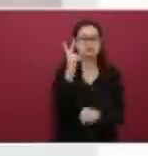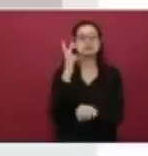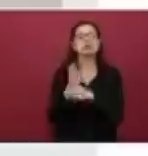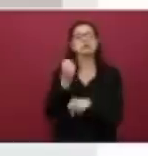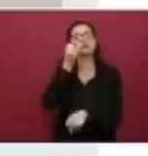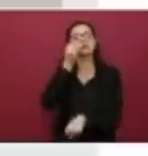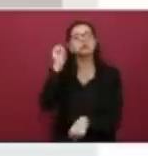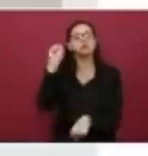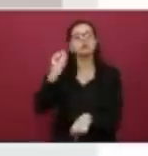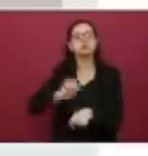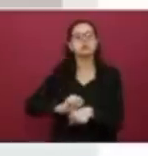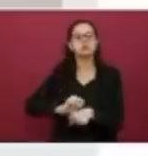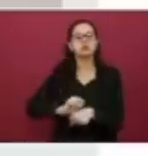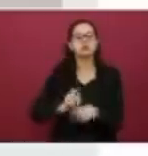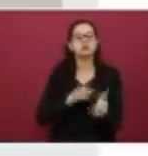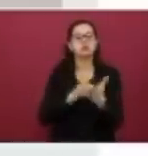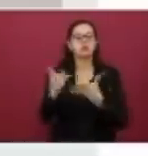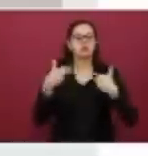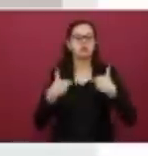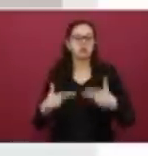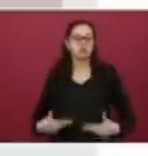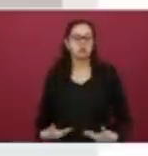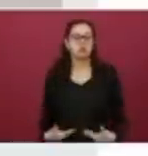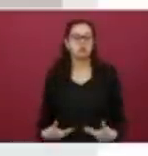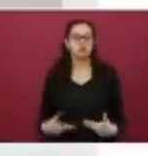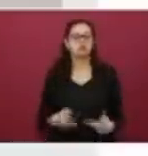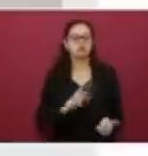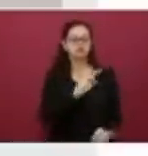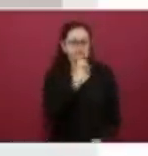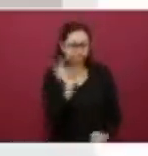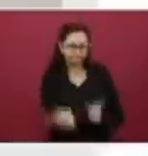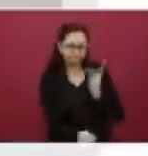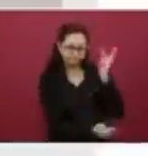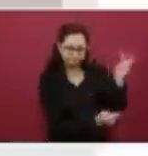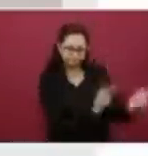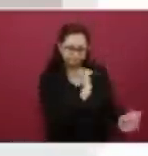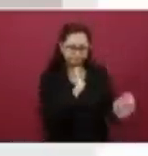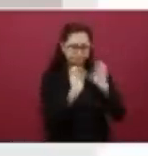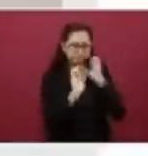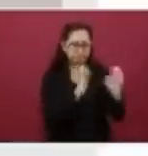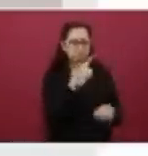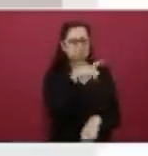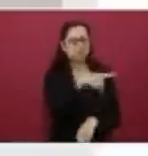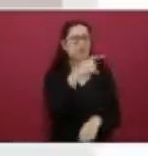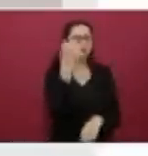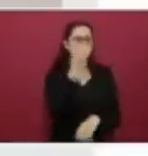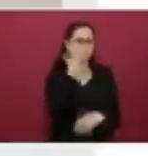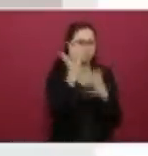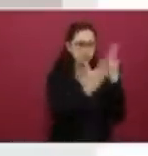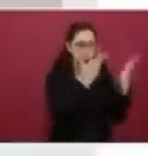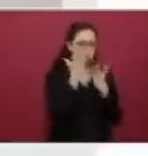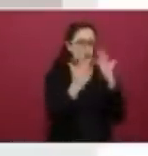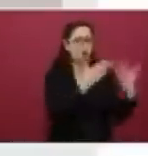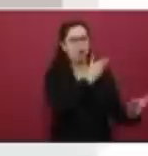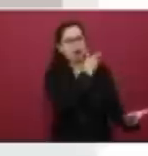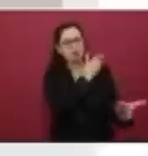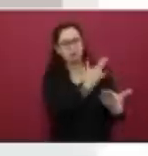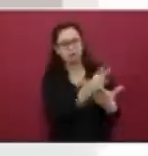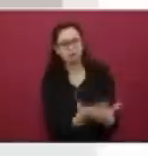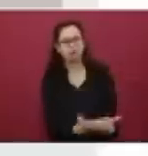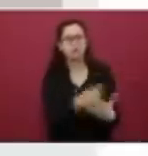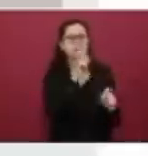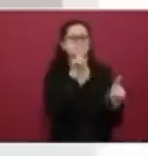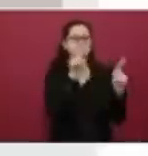de derechos humanos con preguntas relacionadas con su trayectoria académica su trayectoria laboral